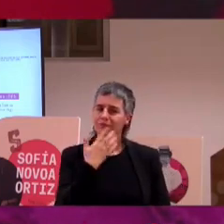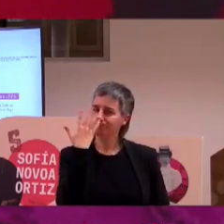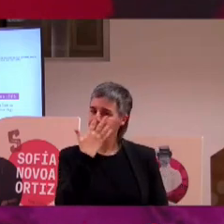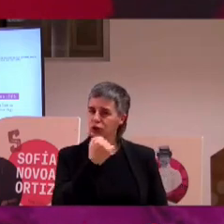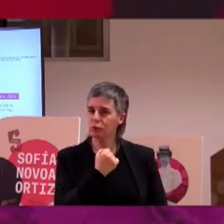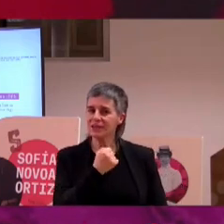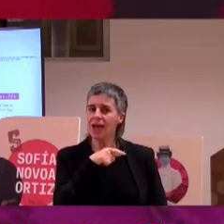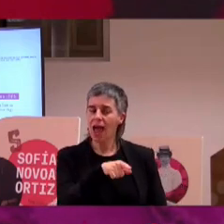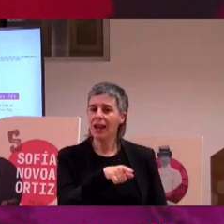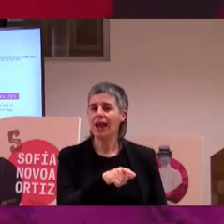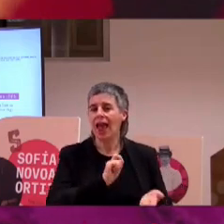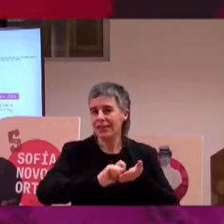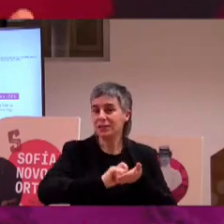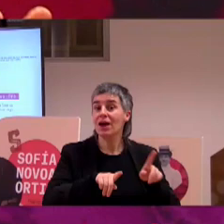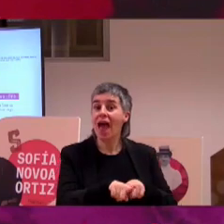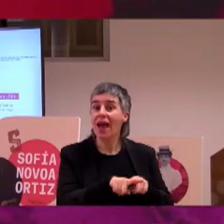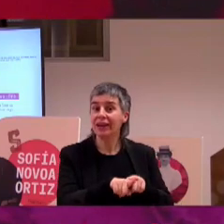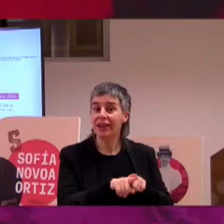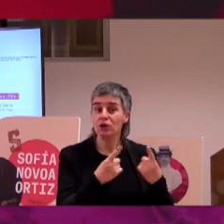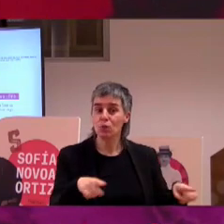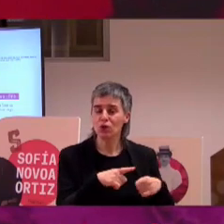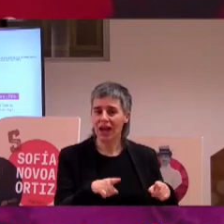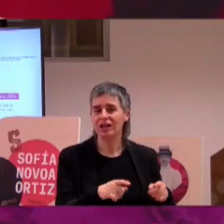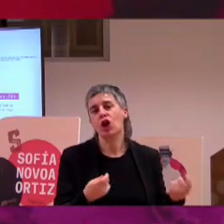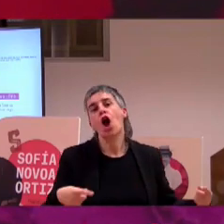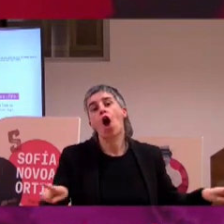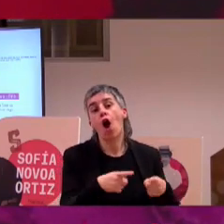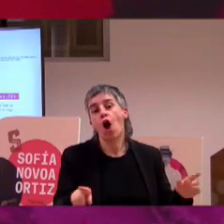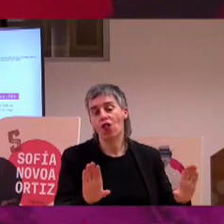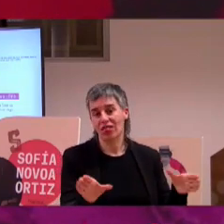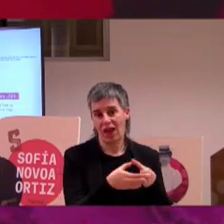escribe as críticas musicais dos concertos no Faro de Vigo, que non están firmadas.